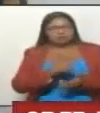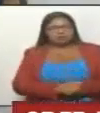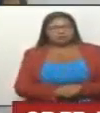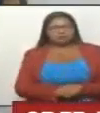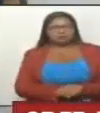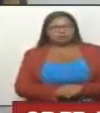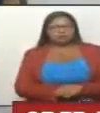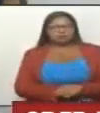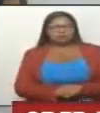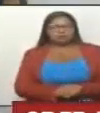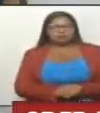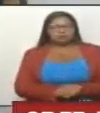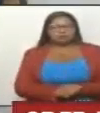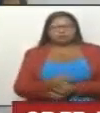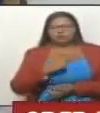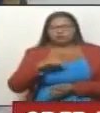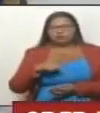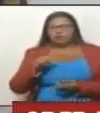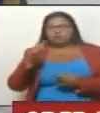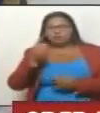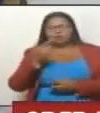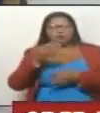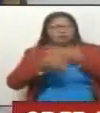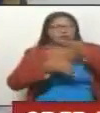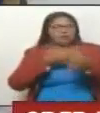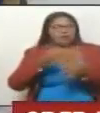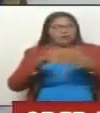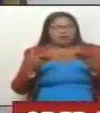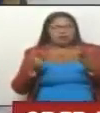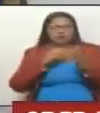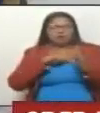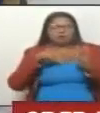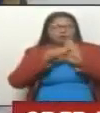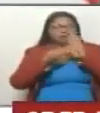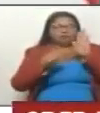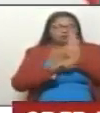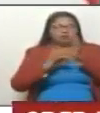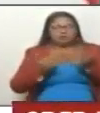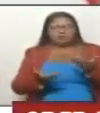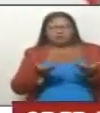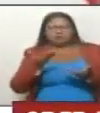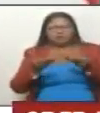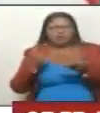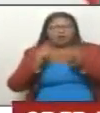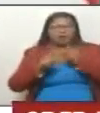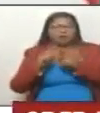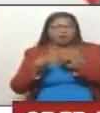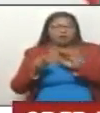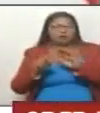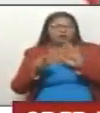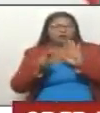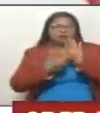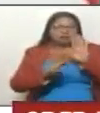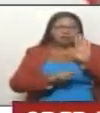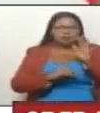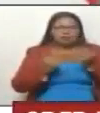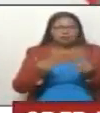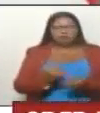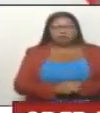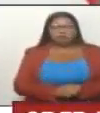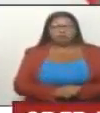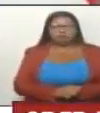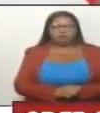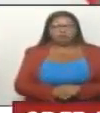lo primero que habría que decir es que es una constitución que tiene varias legitimidades. Normalmente